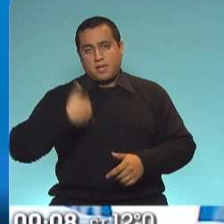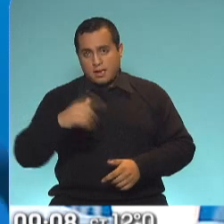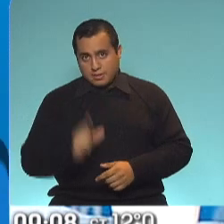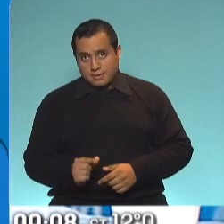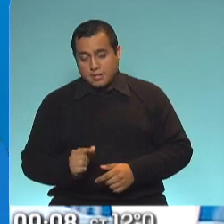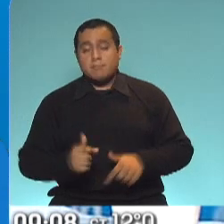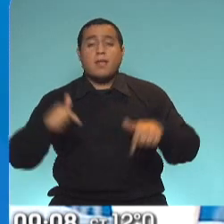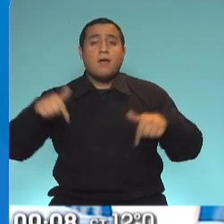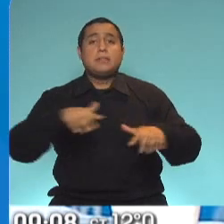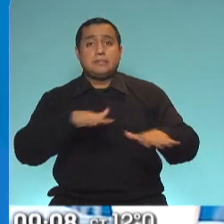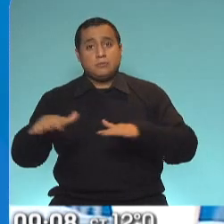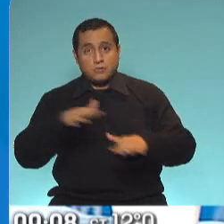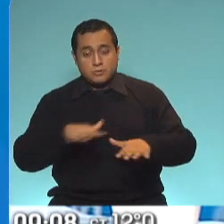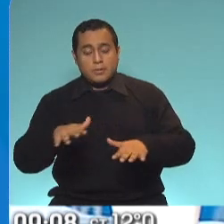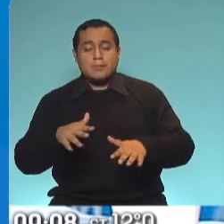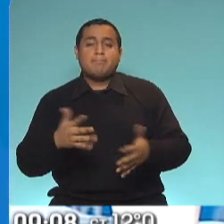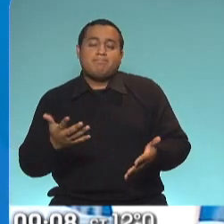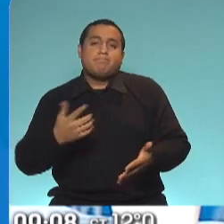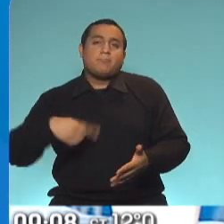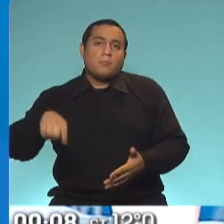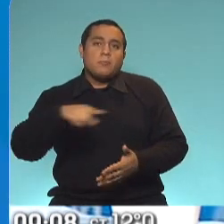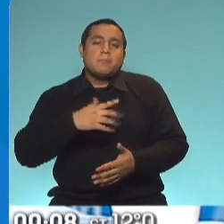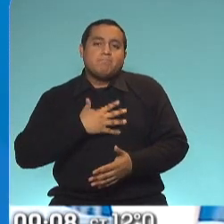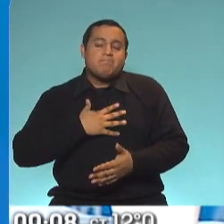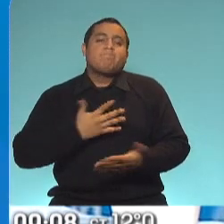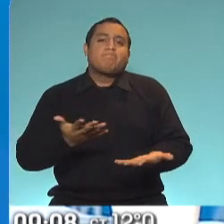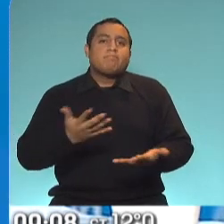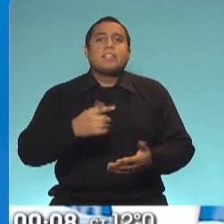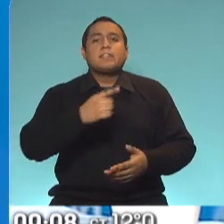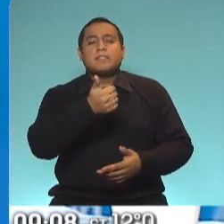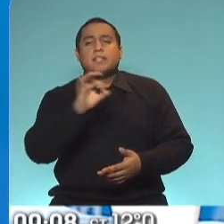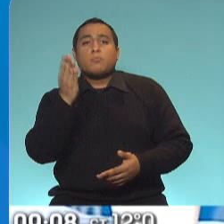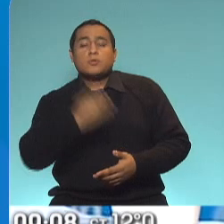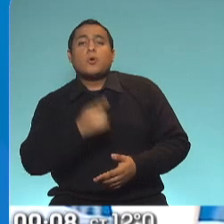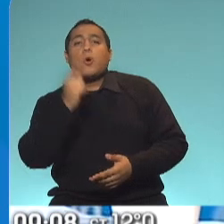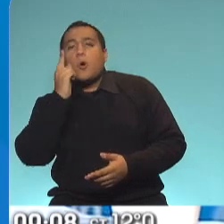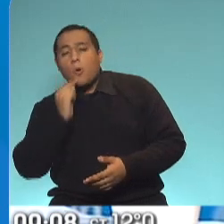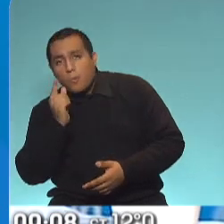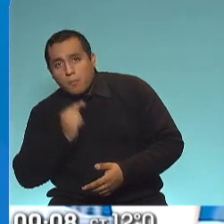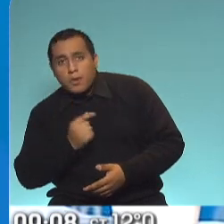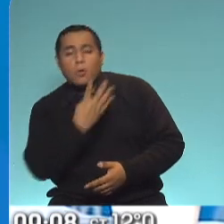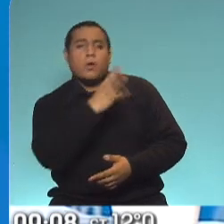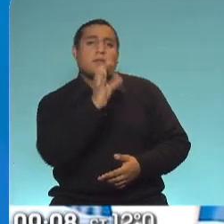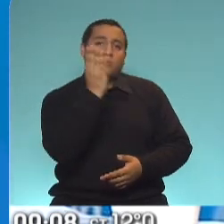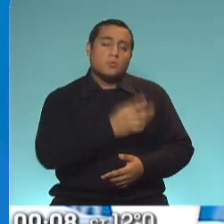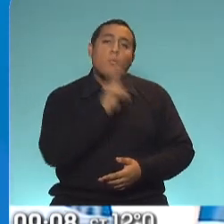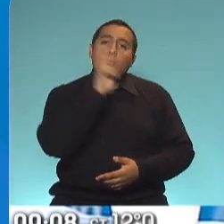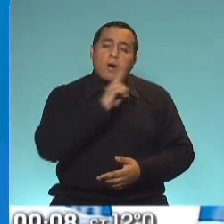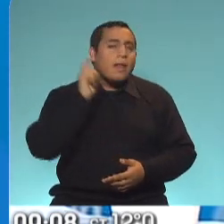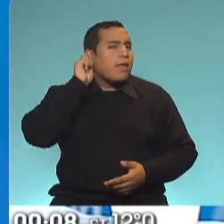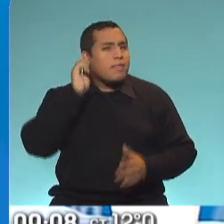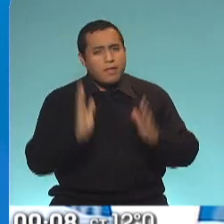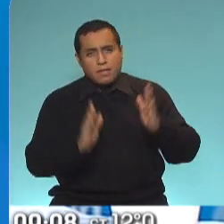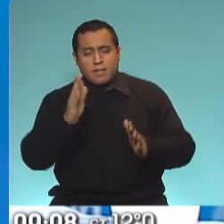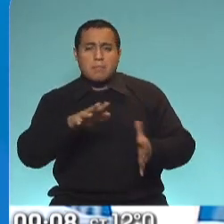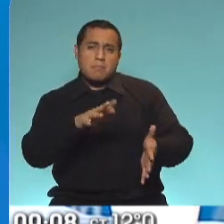esta situación final, lamentable para todos, el 60% son varones, el 40% son mujeres y la edad media